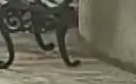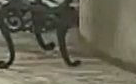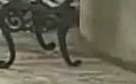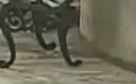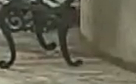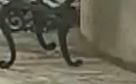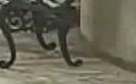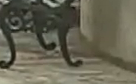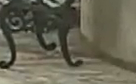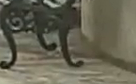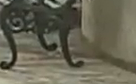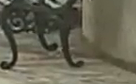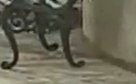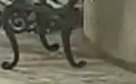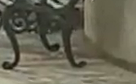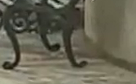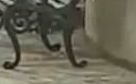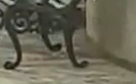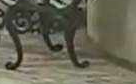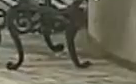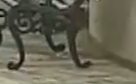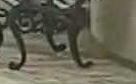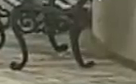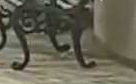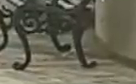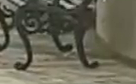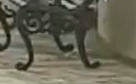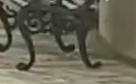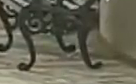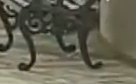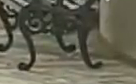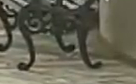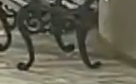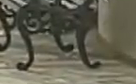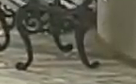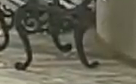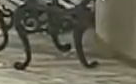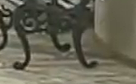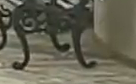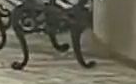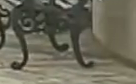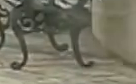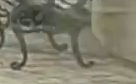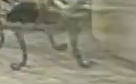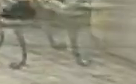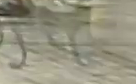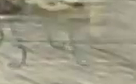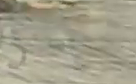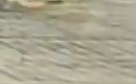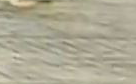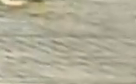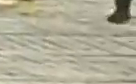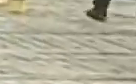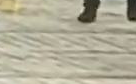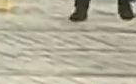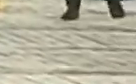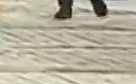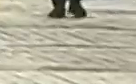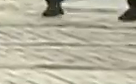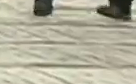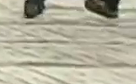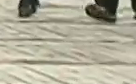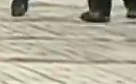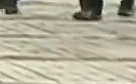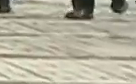presidente constitucional de la República Bolivariana de Venezuela, Nicolás Maduro Moros, junto a su equipo de gobierno, tal como lo